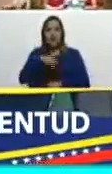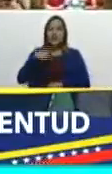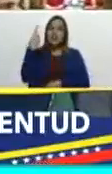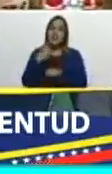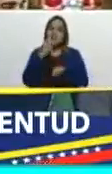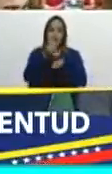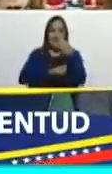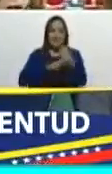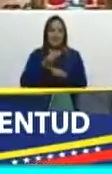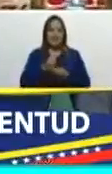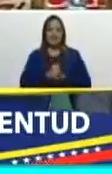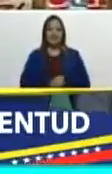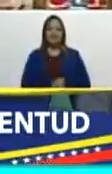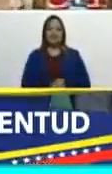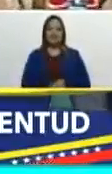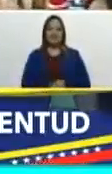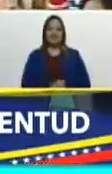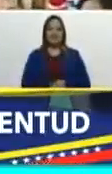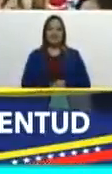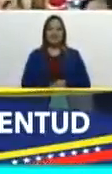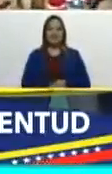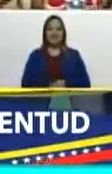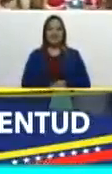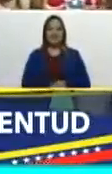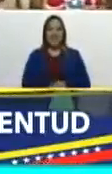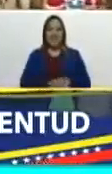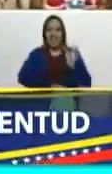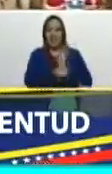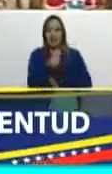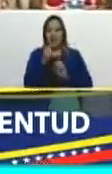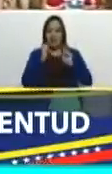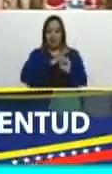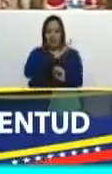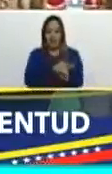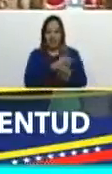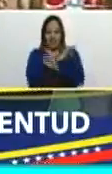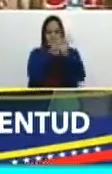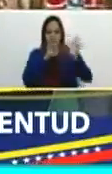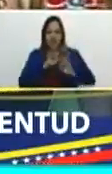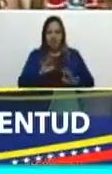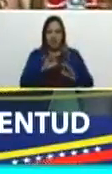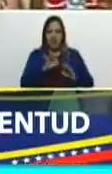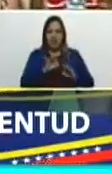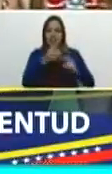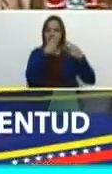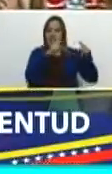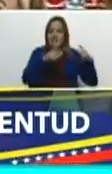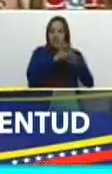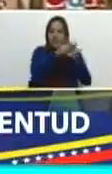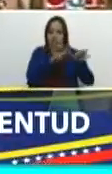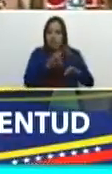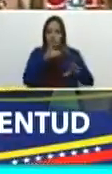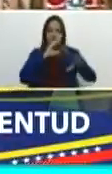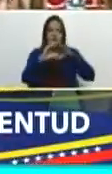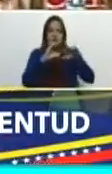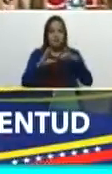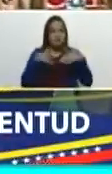construir la más poderosa plataforma multidimensional para